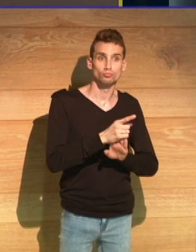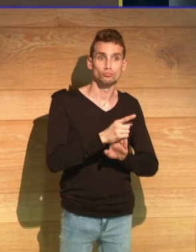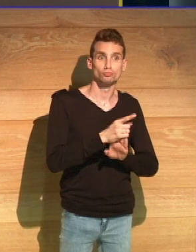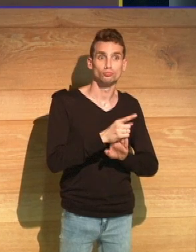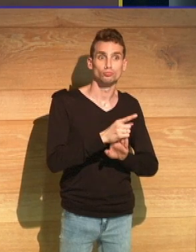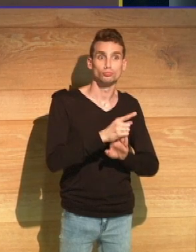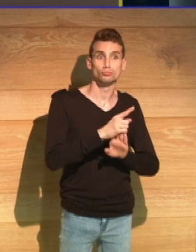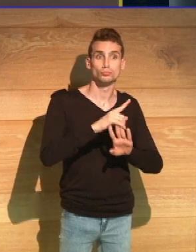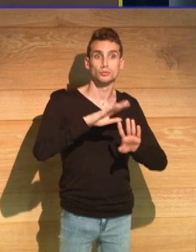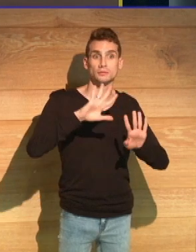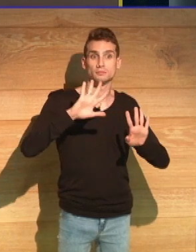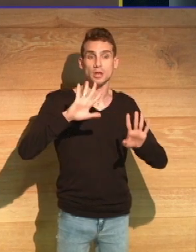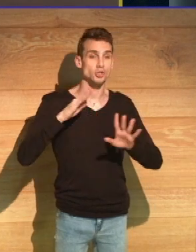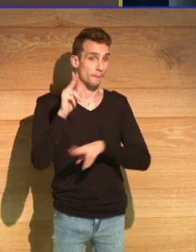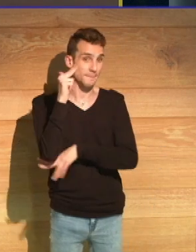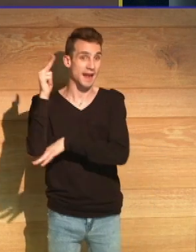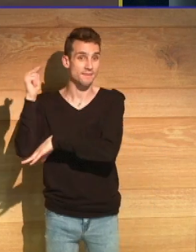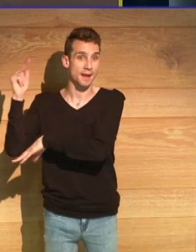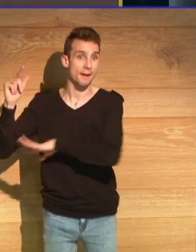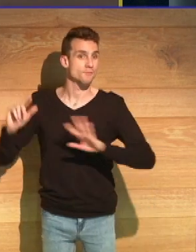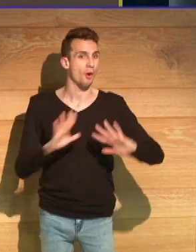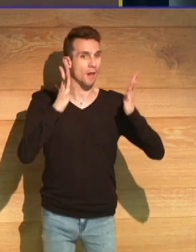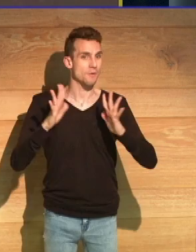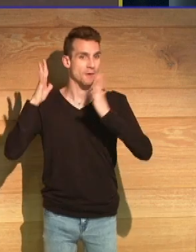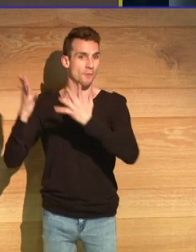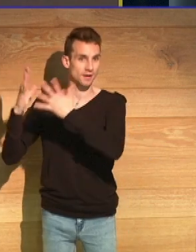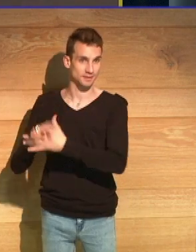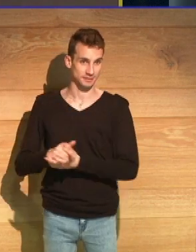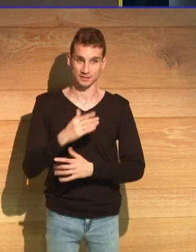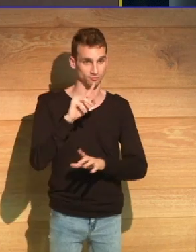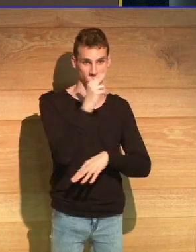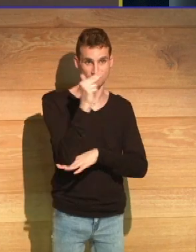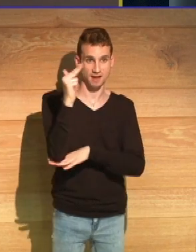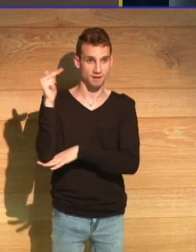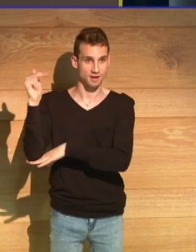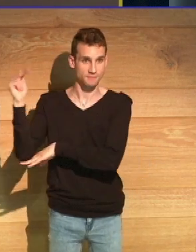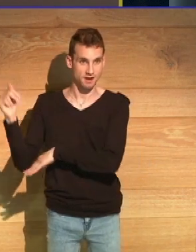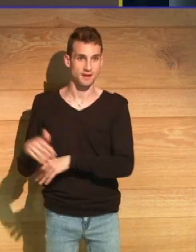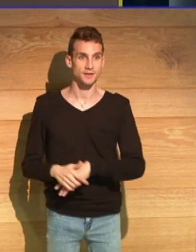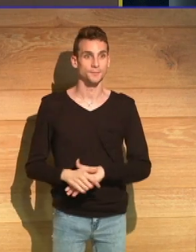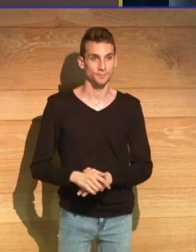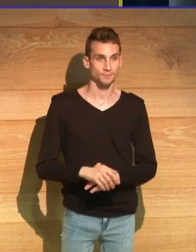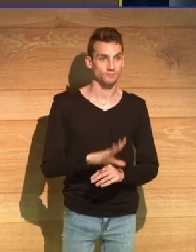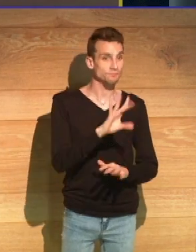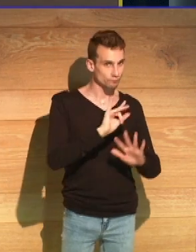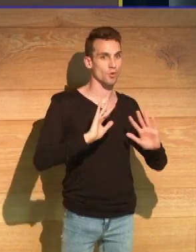huelga, se llama así, en los viernes, que hace esto con cada viernes. Es un bueno, sí, exactamente,